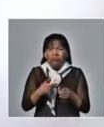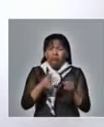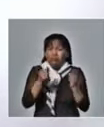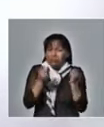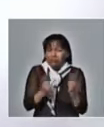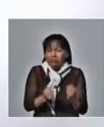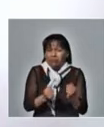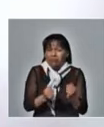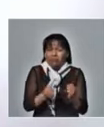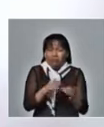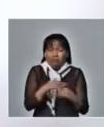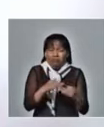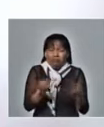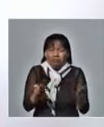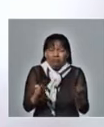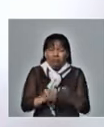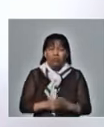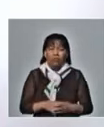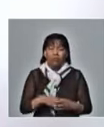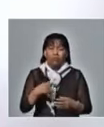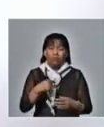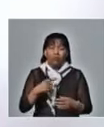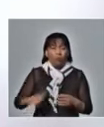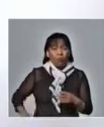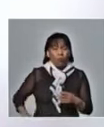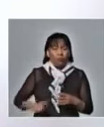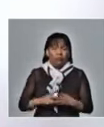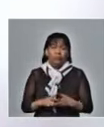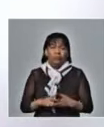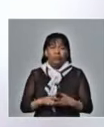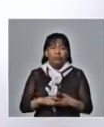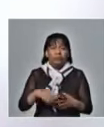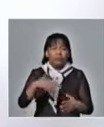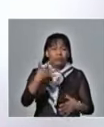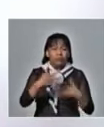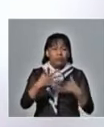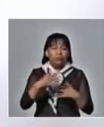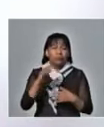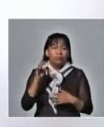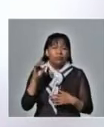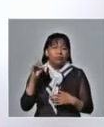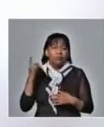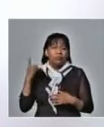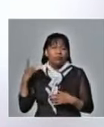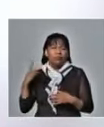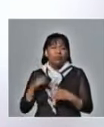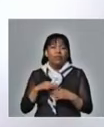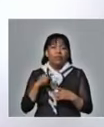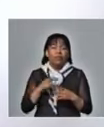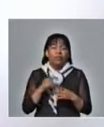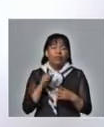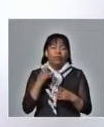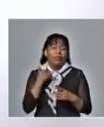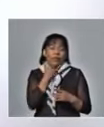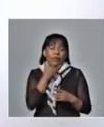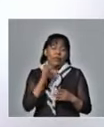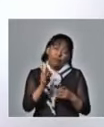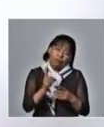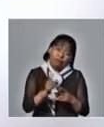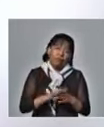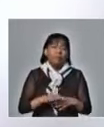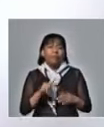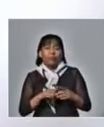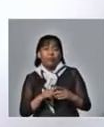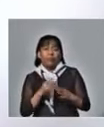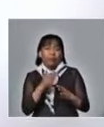seguridad pública. Como gobernador, el 15 de diciembre de este año llegaré con mandos